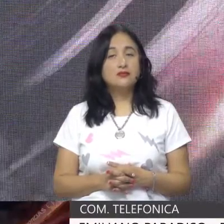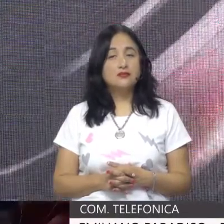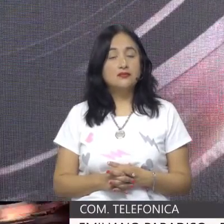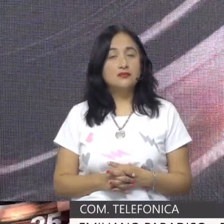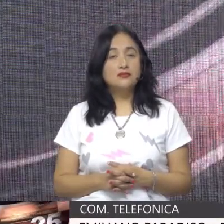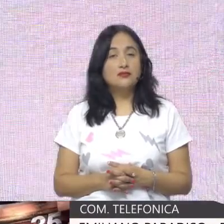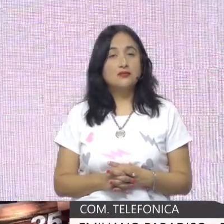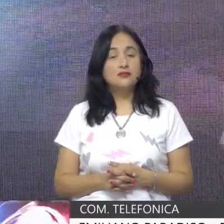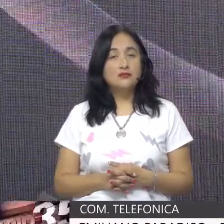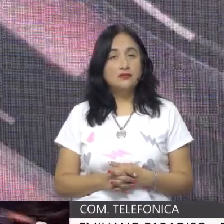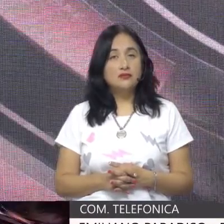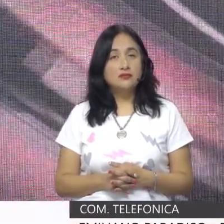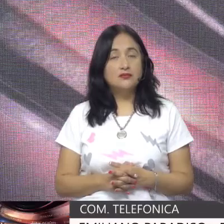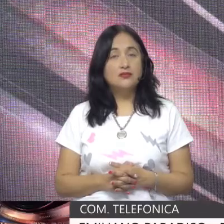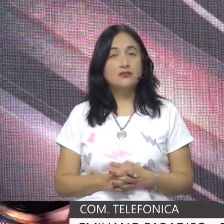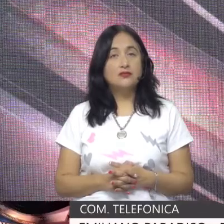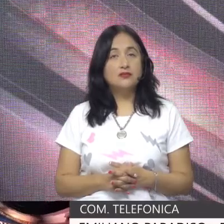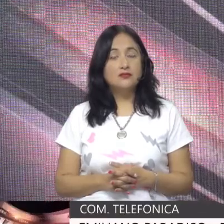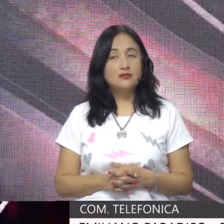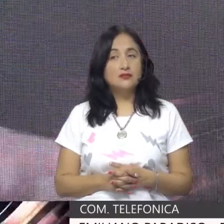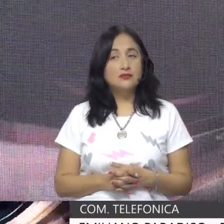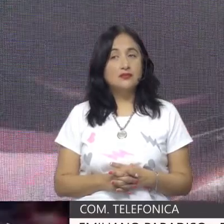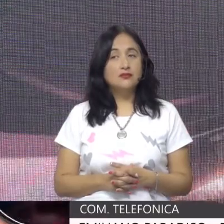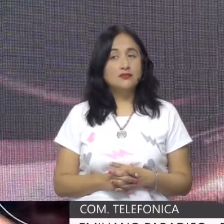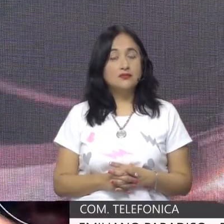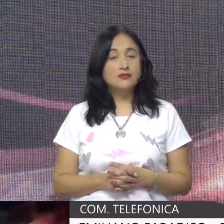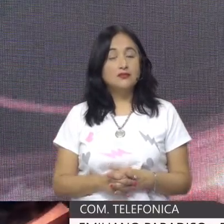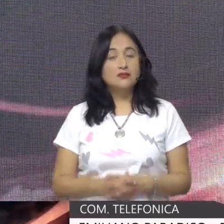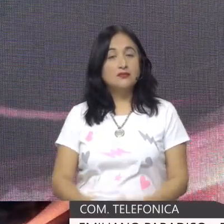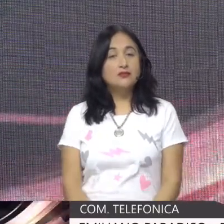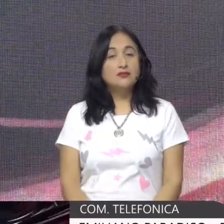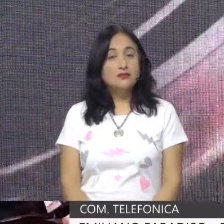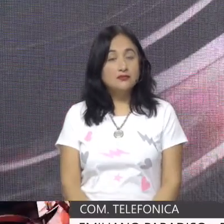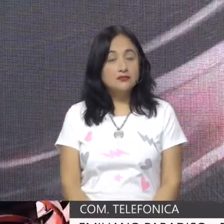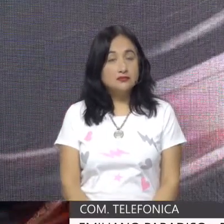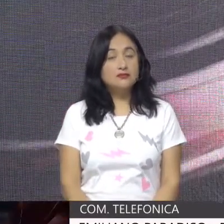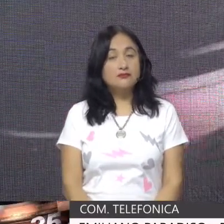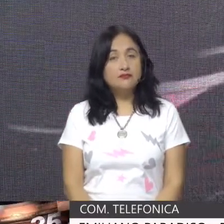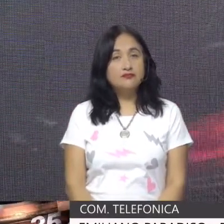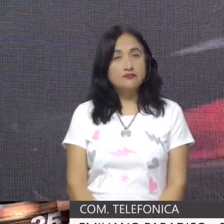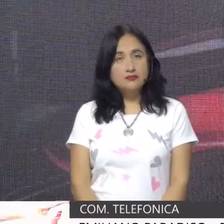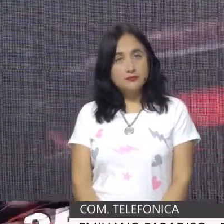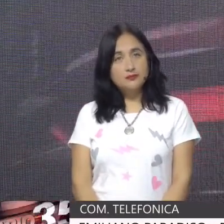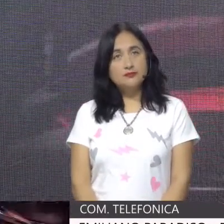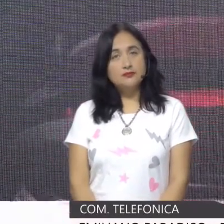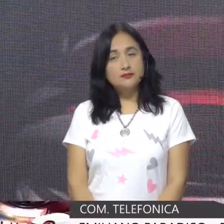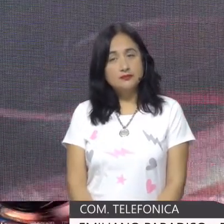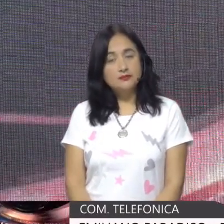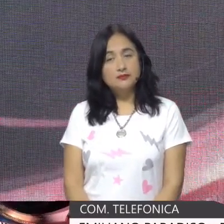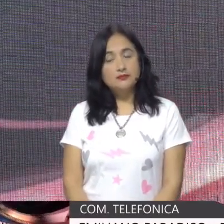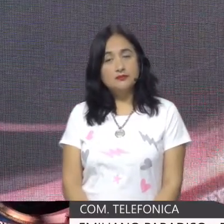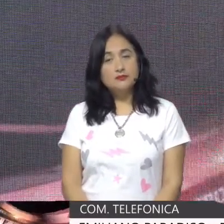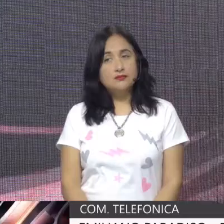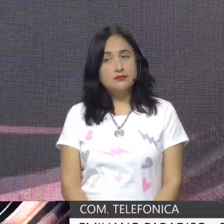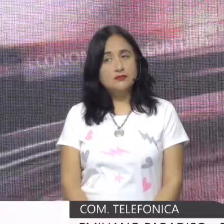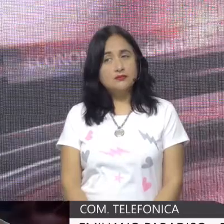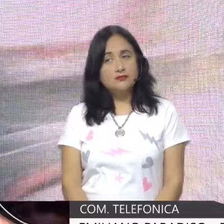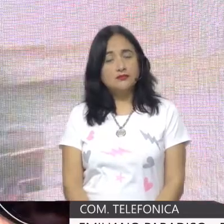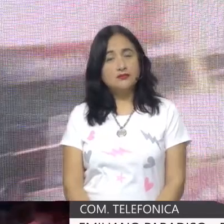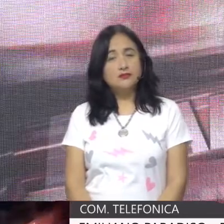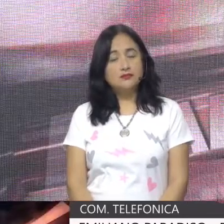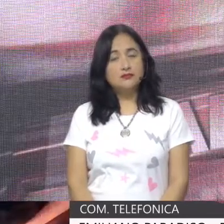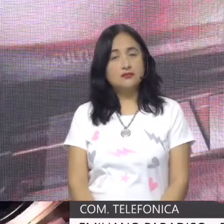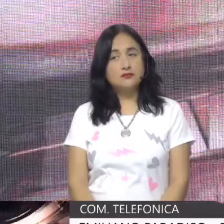se meten ahí, se pueden registrar, hay una pestaña más abajo dentro de todas las bases y condiciones, del registro que te dice, me gustaría ser